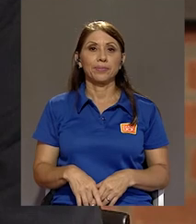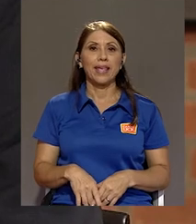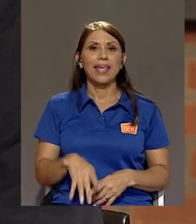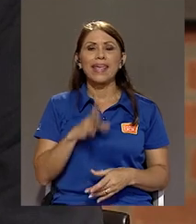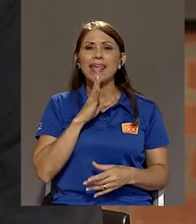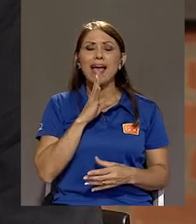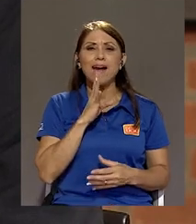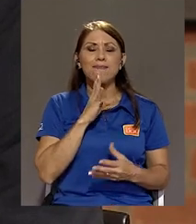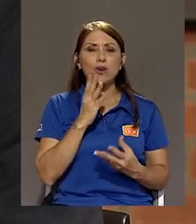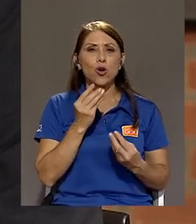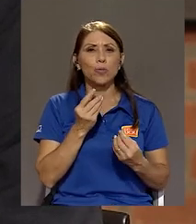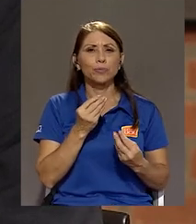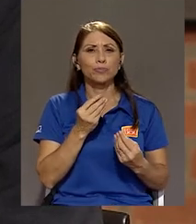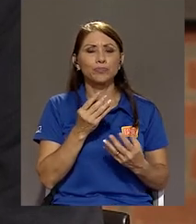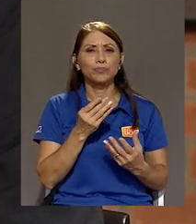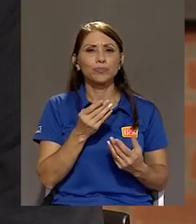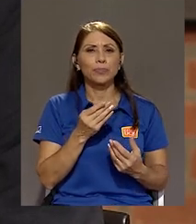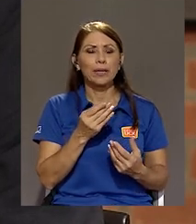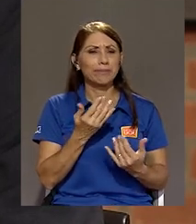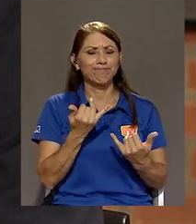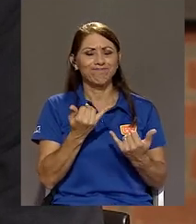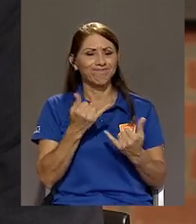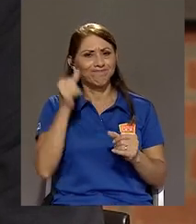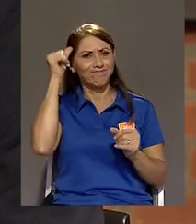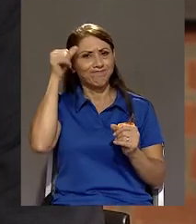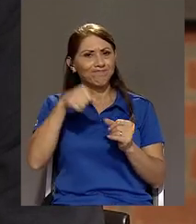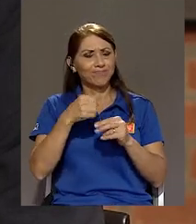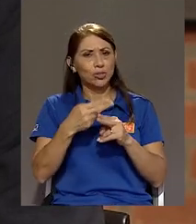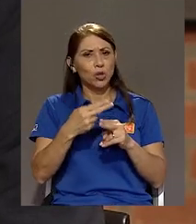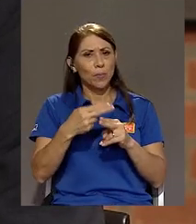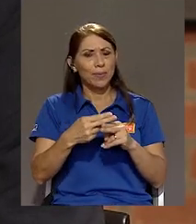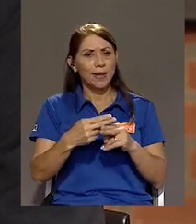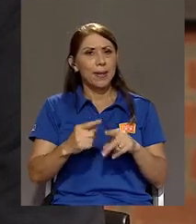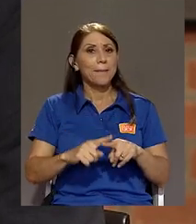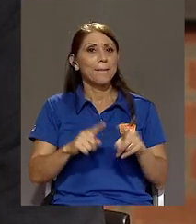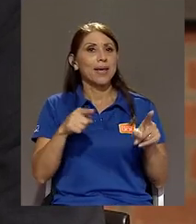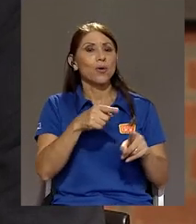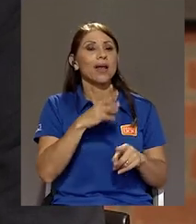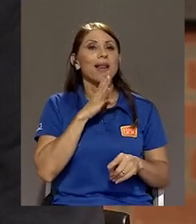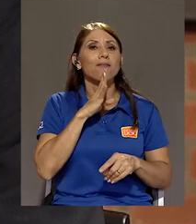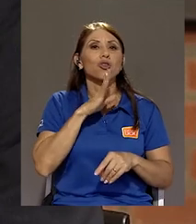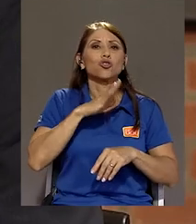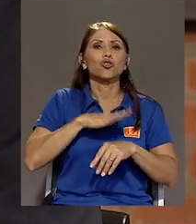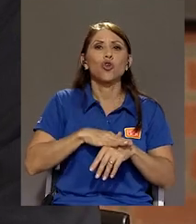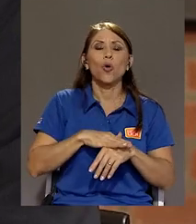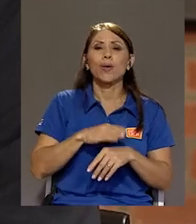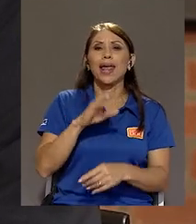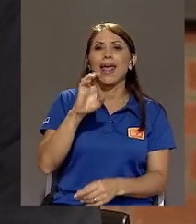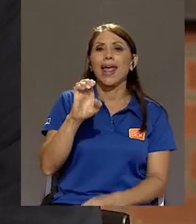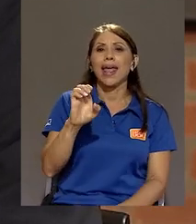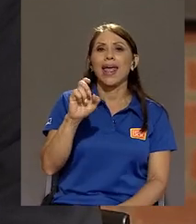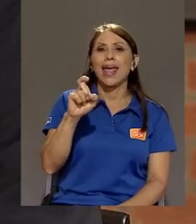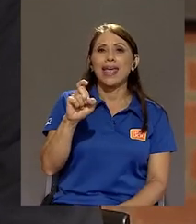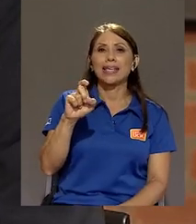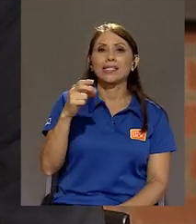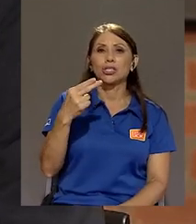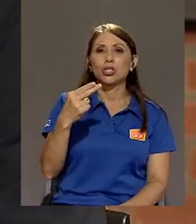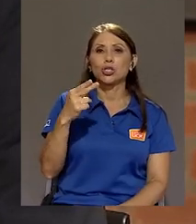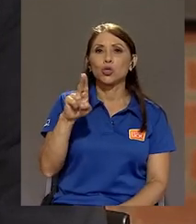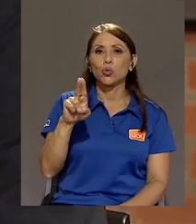y se me escapa en este momento el nombre, pero es el que habló de exuberancia irracional,